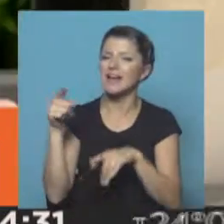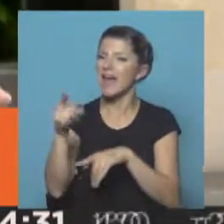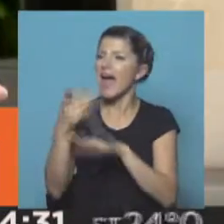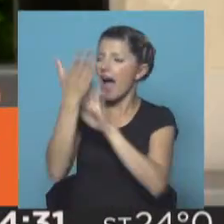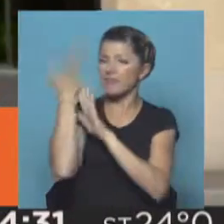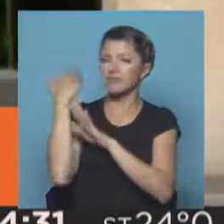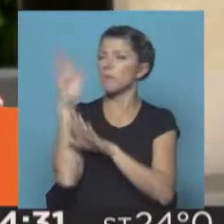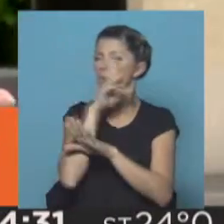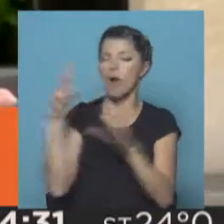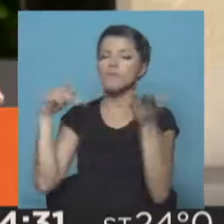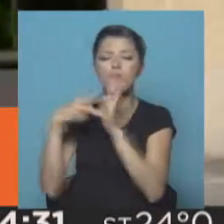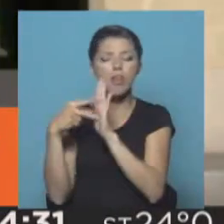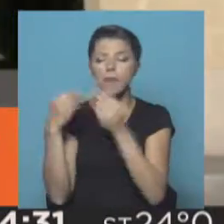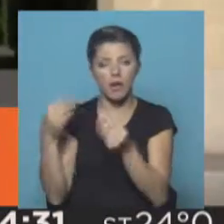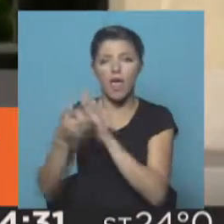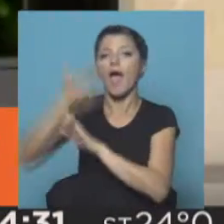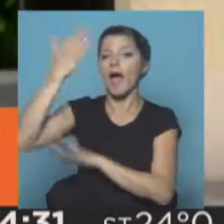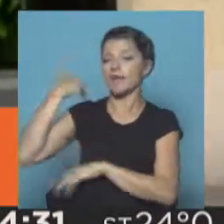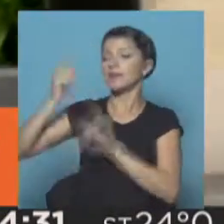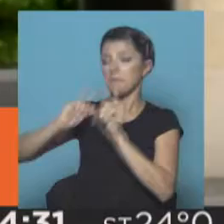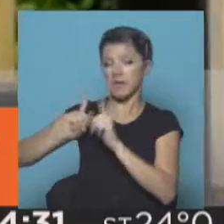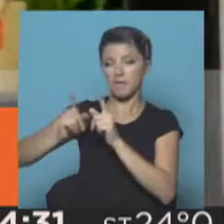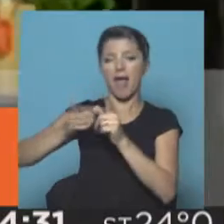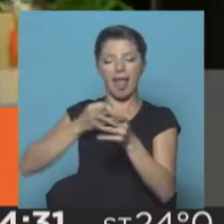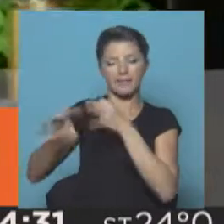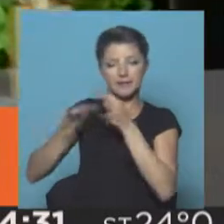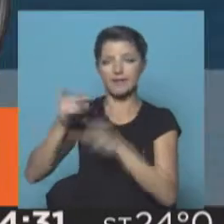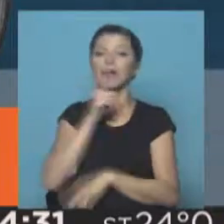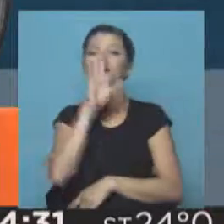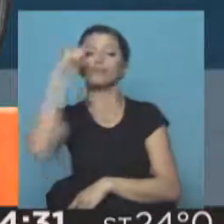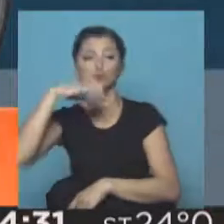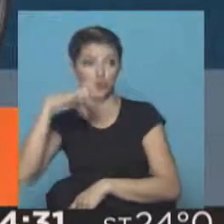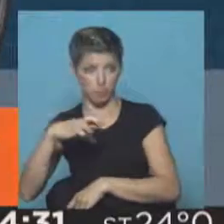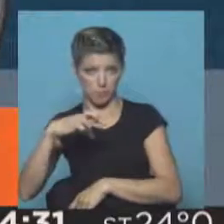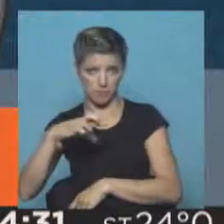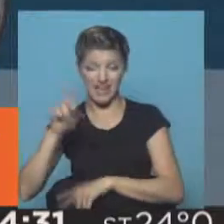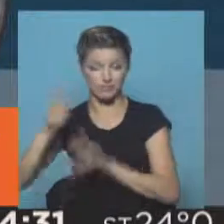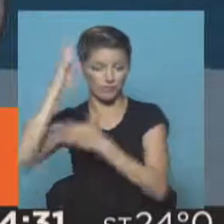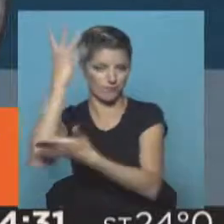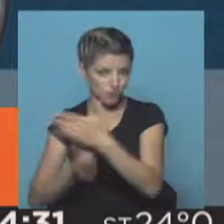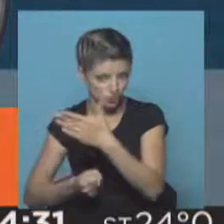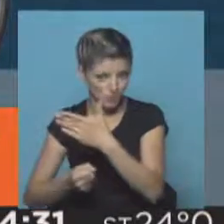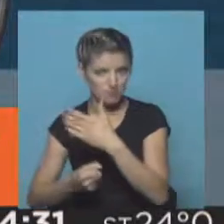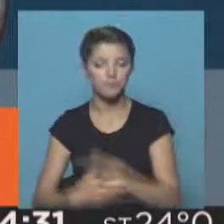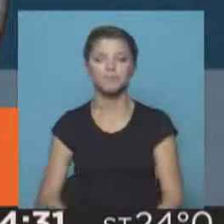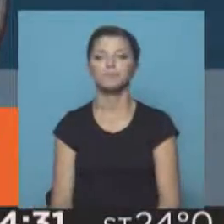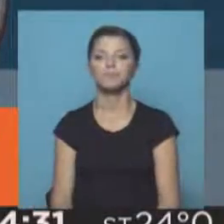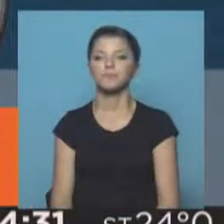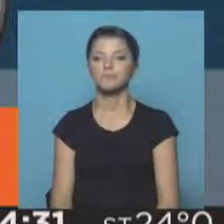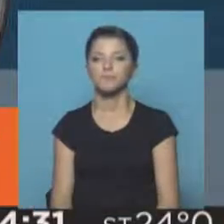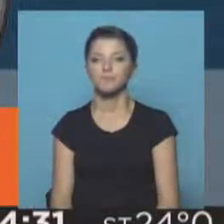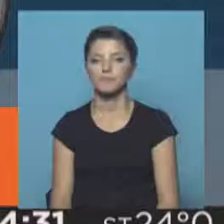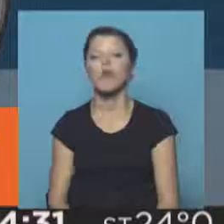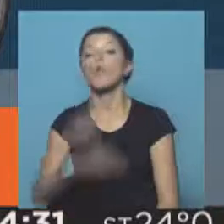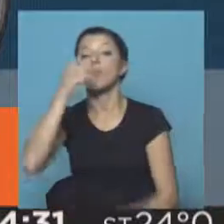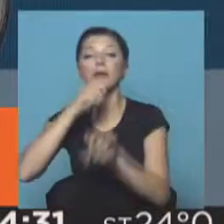momento había sido utilizar la misma estrategia que Trump, que tan mal le fue con ella a